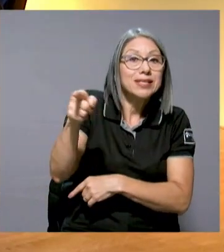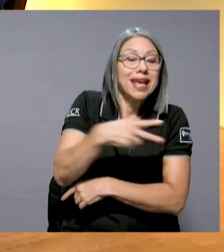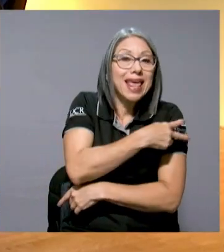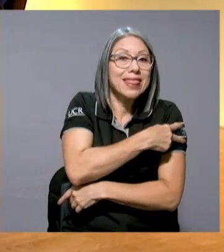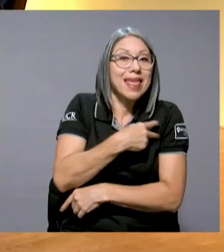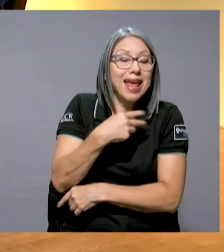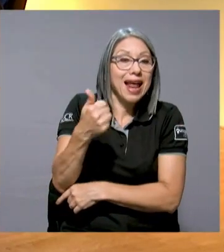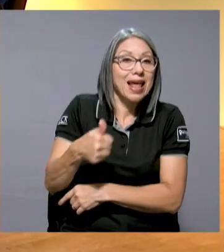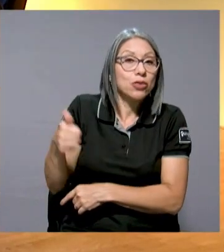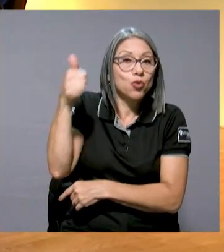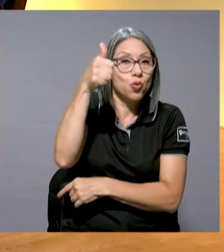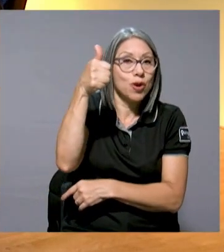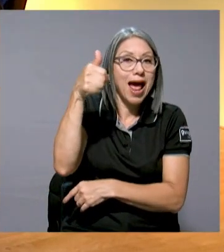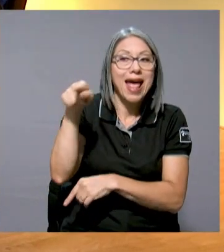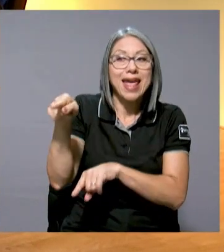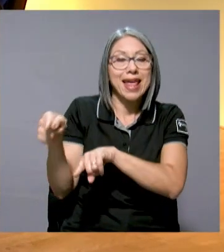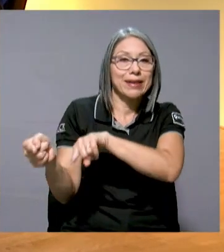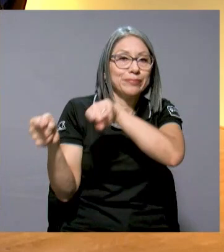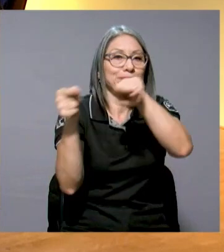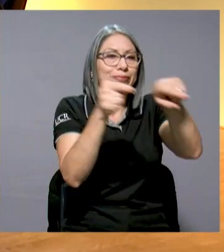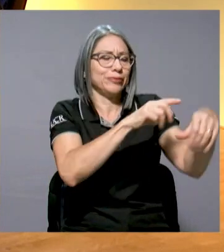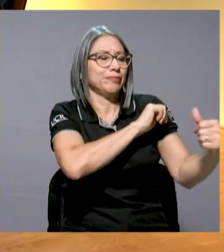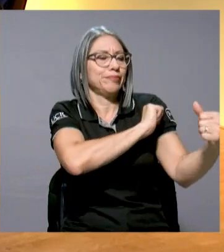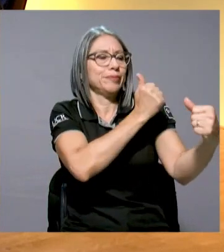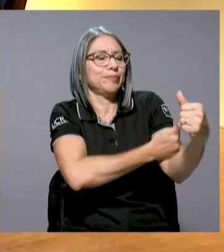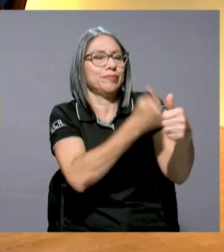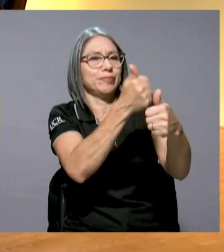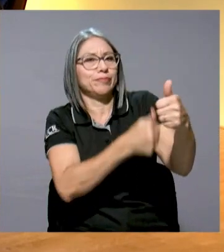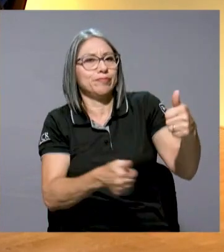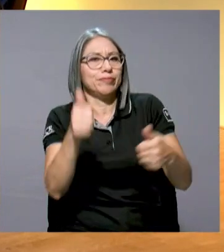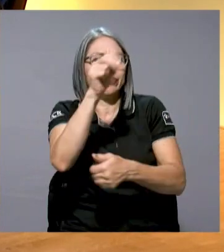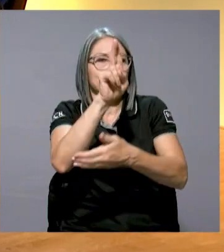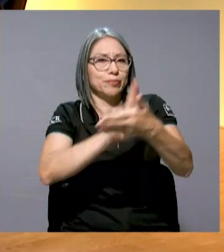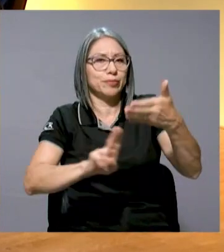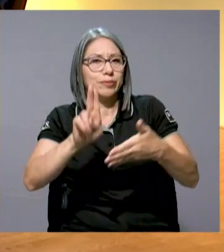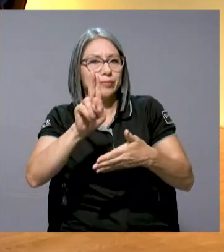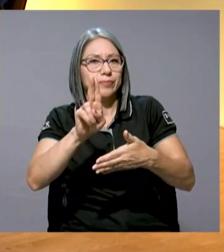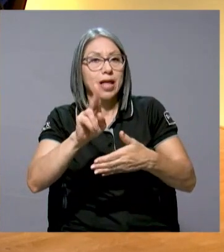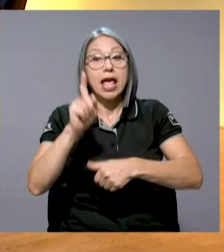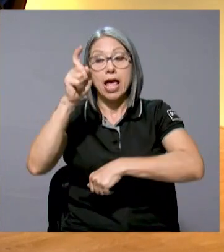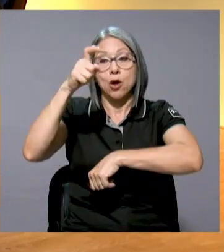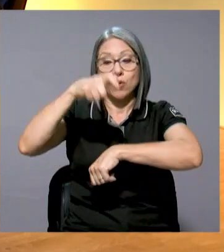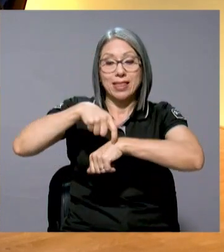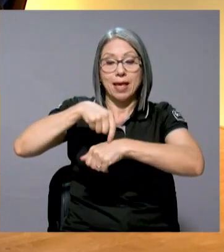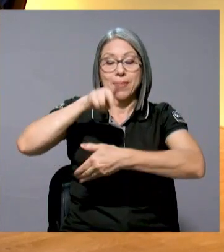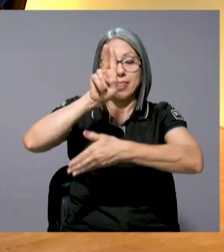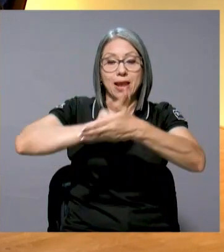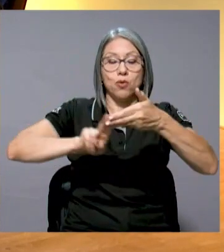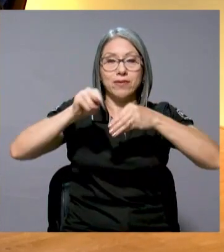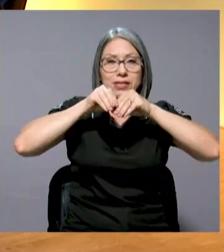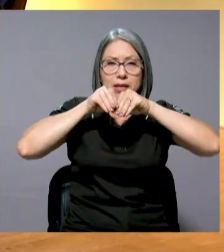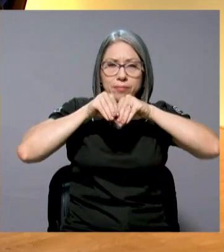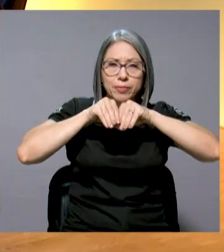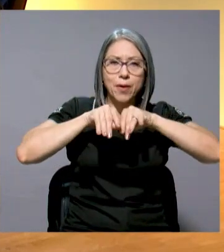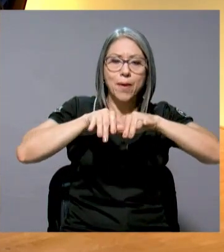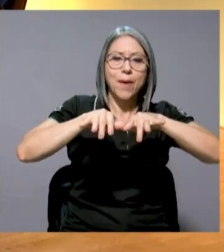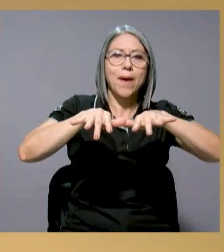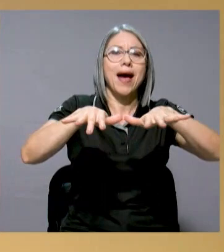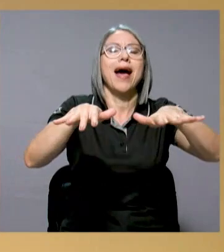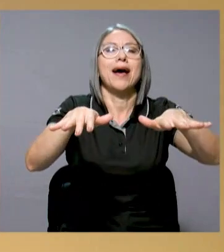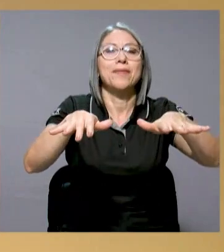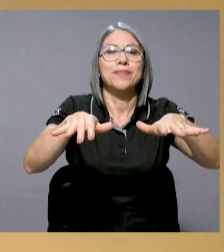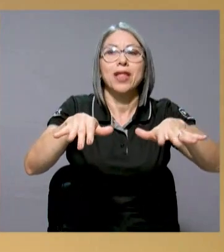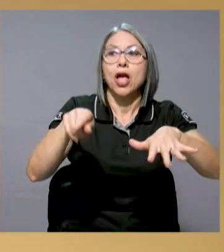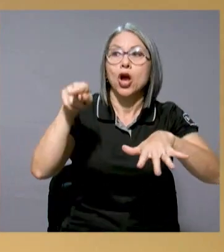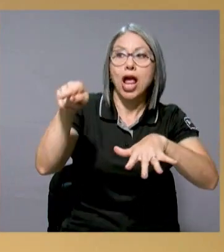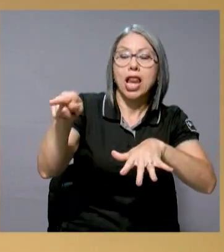a la rectoría. Y en una etapa de expansión de la universidad, en manos de don